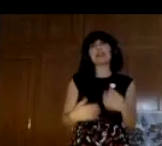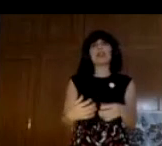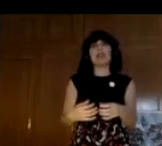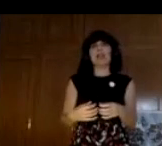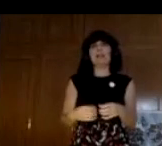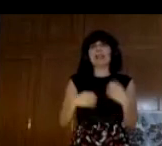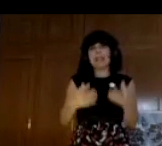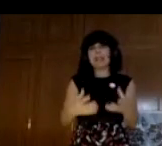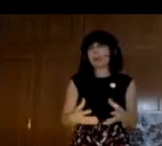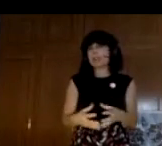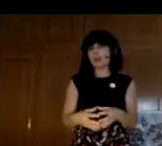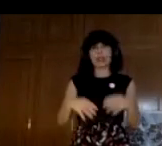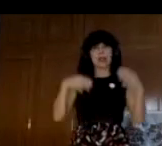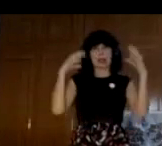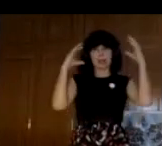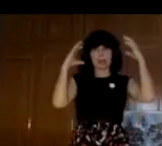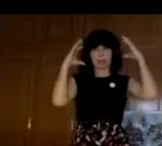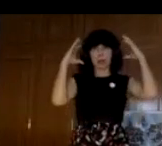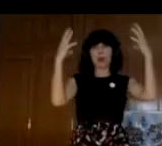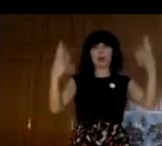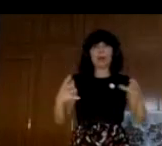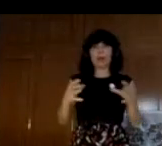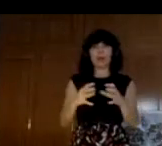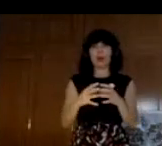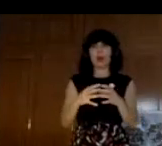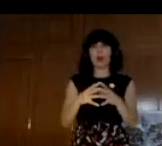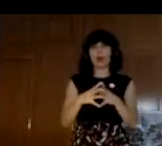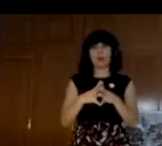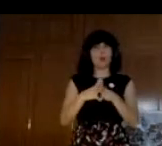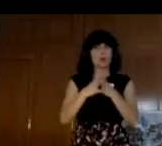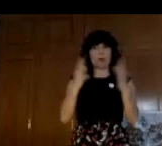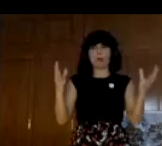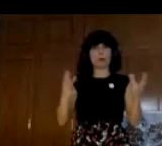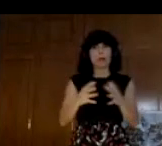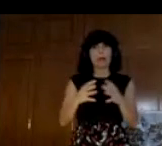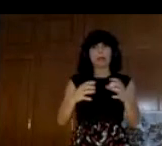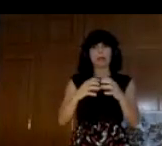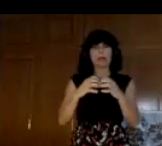intentamos vender una historia o un concepto o